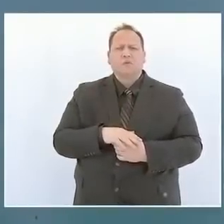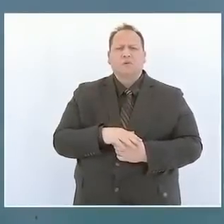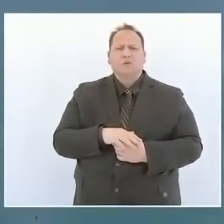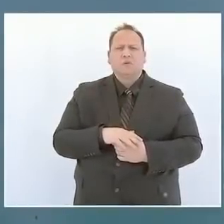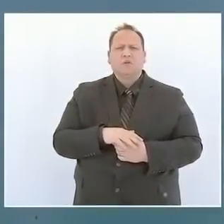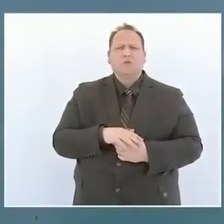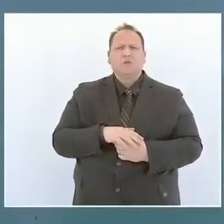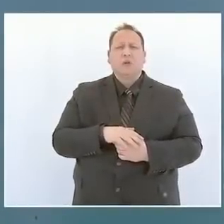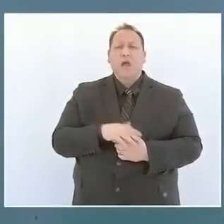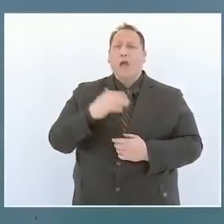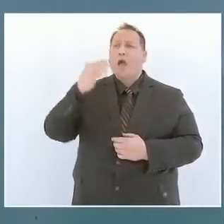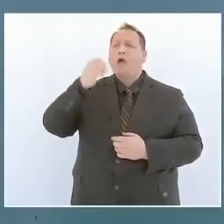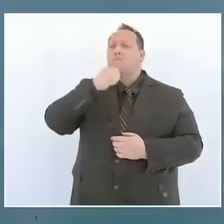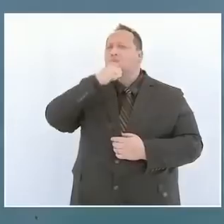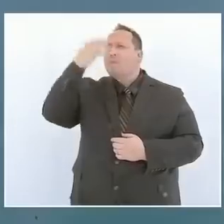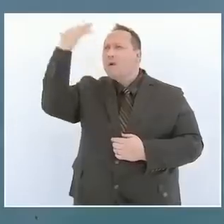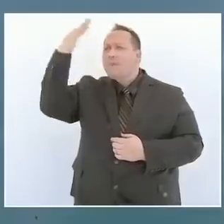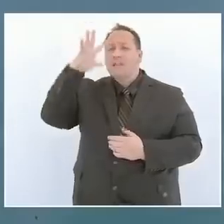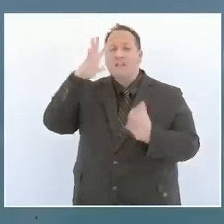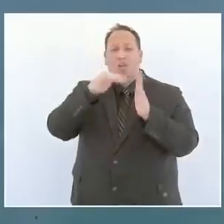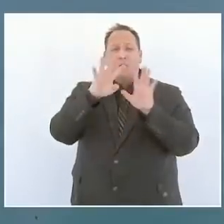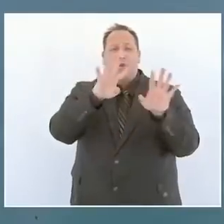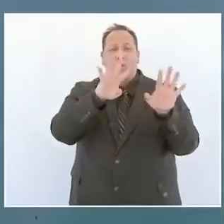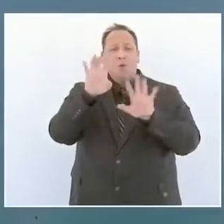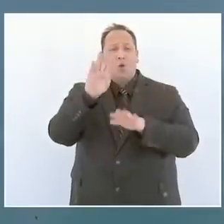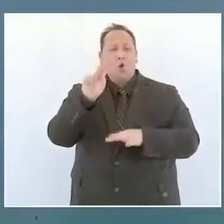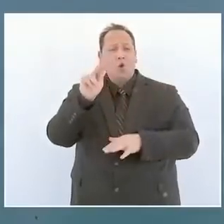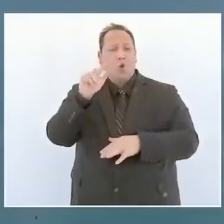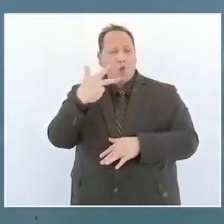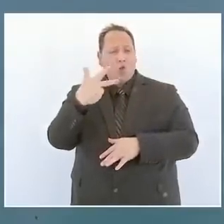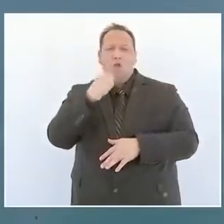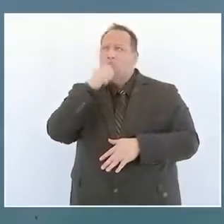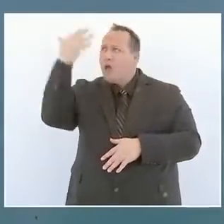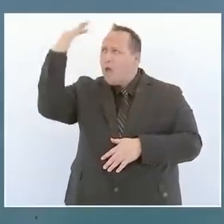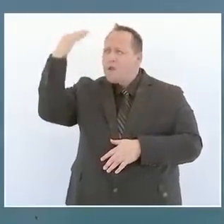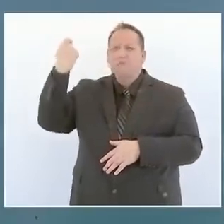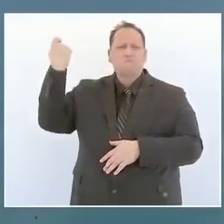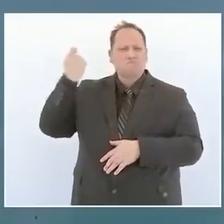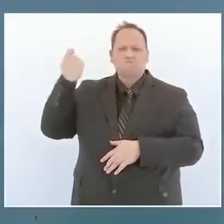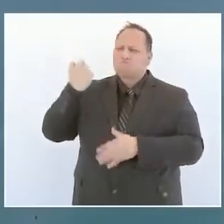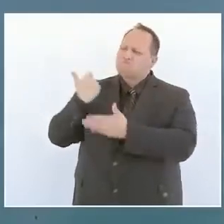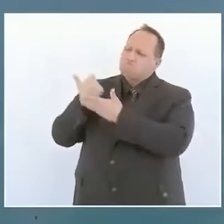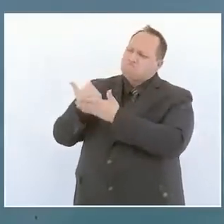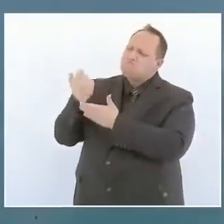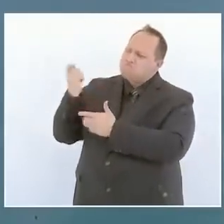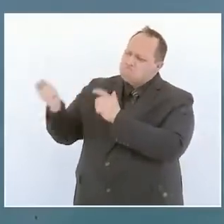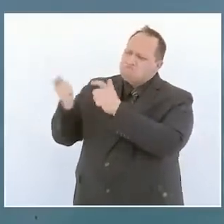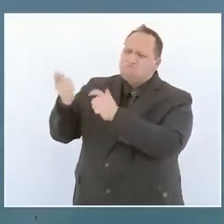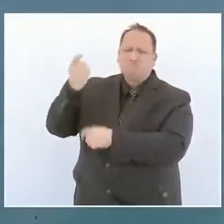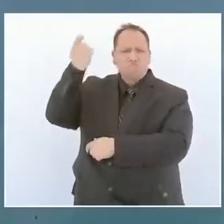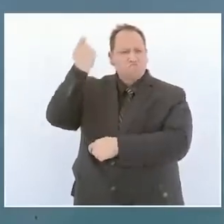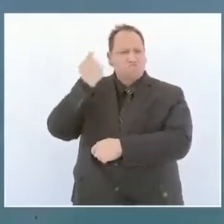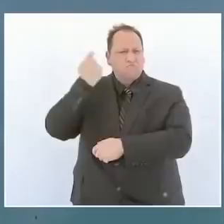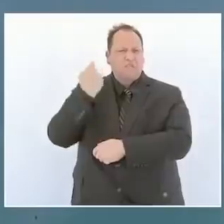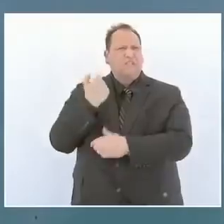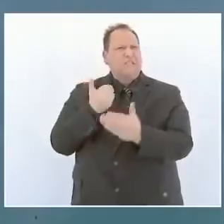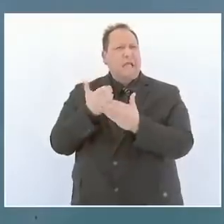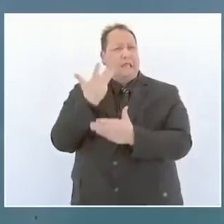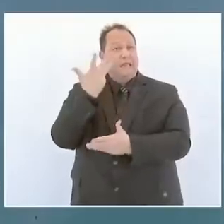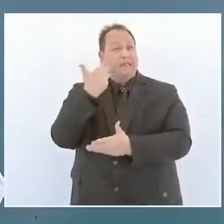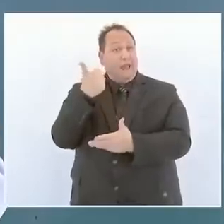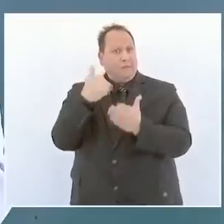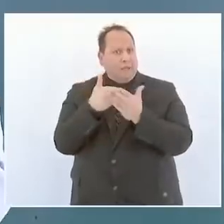5,988 adultos mayores en Tecate que reciben una pensión, casi